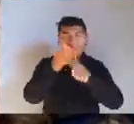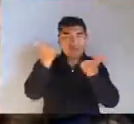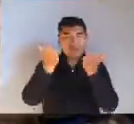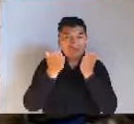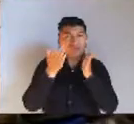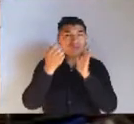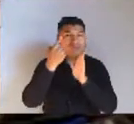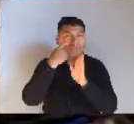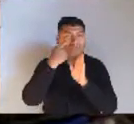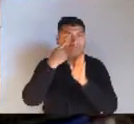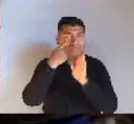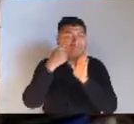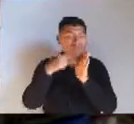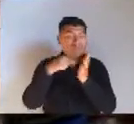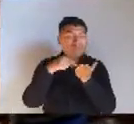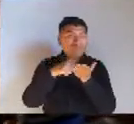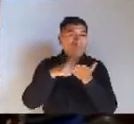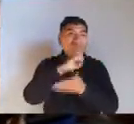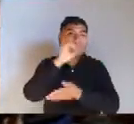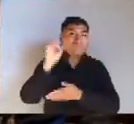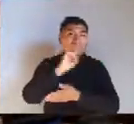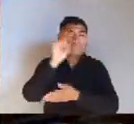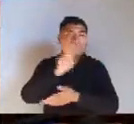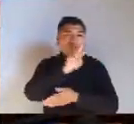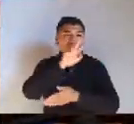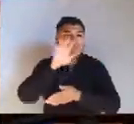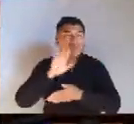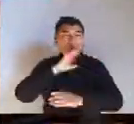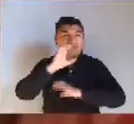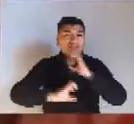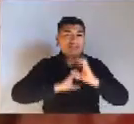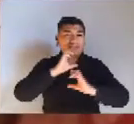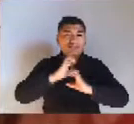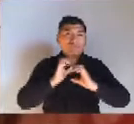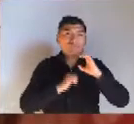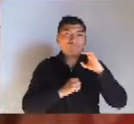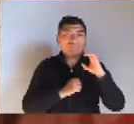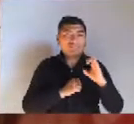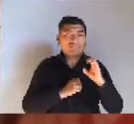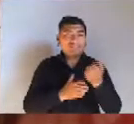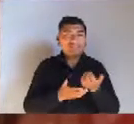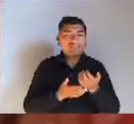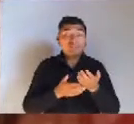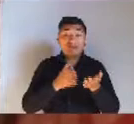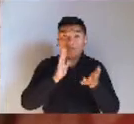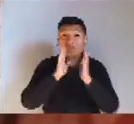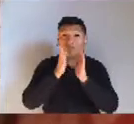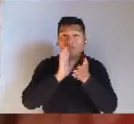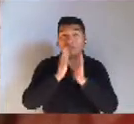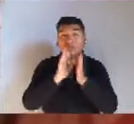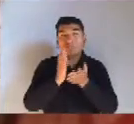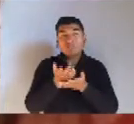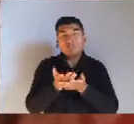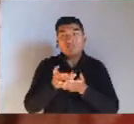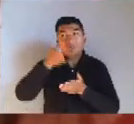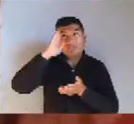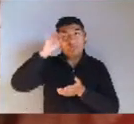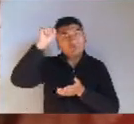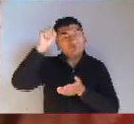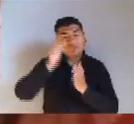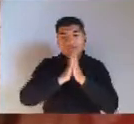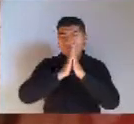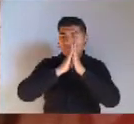conocer en este domingo 24 del tiempo litúrgico del ciclo C. Nos habló que Dios es